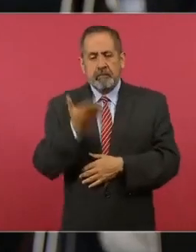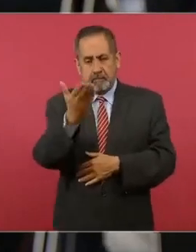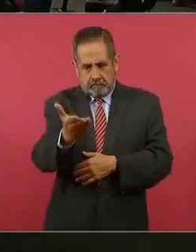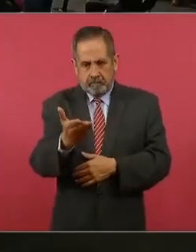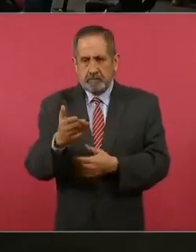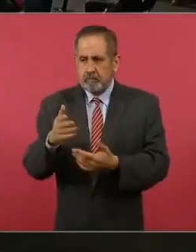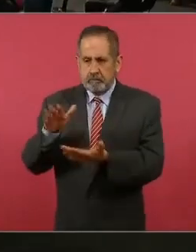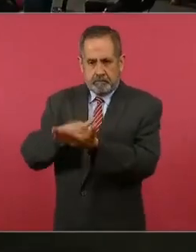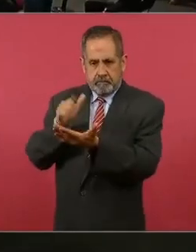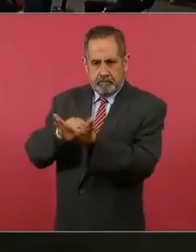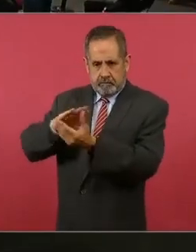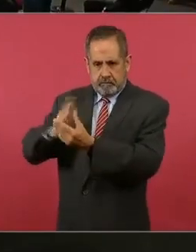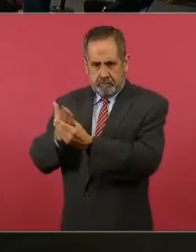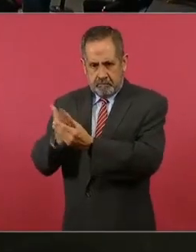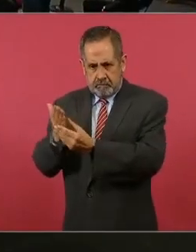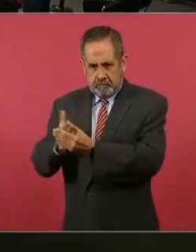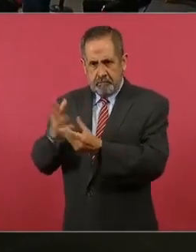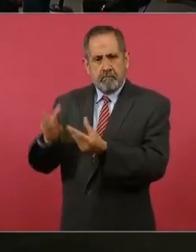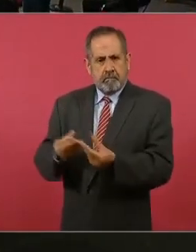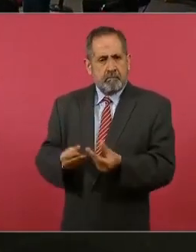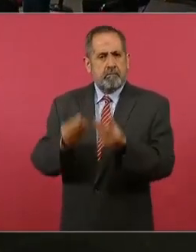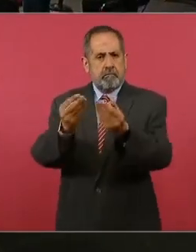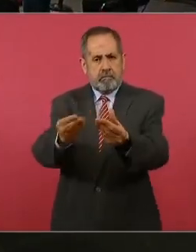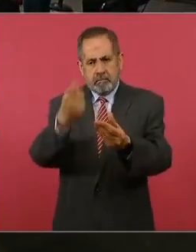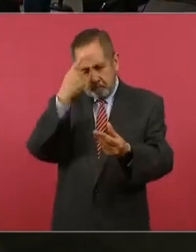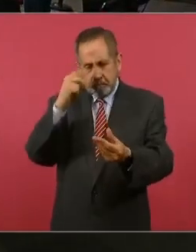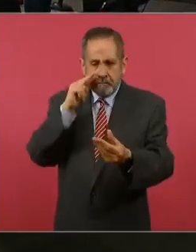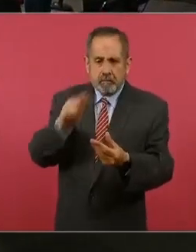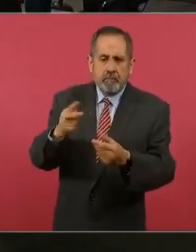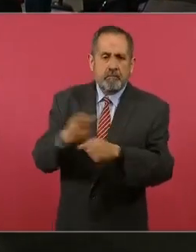hacer llegar los datos de las personas que solicitan acá.